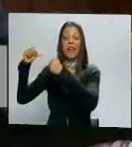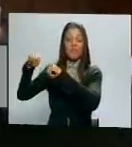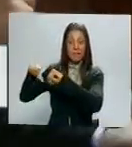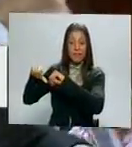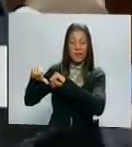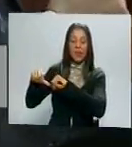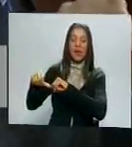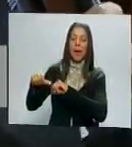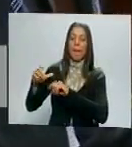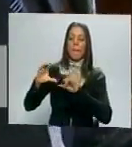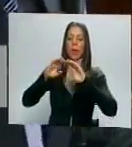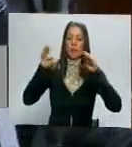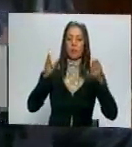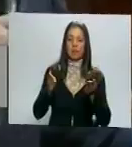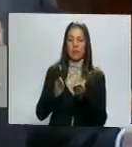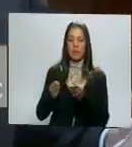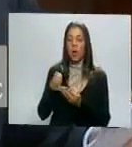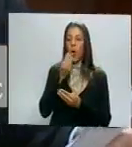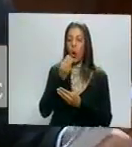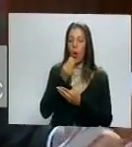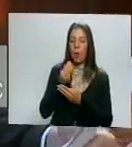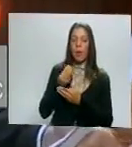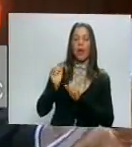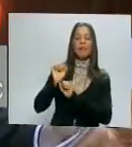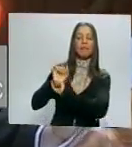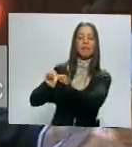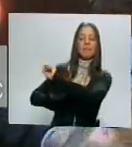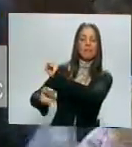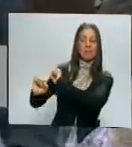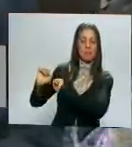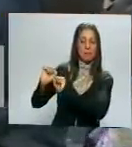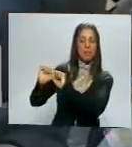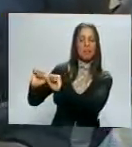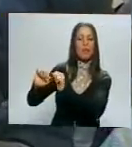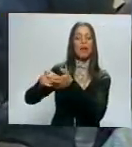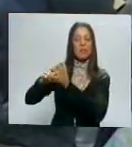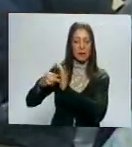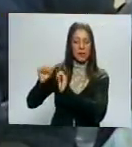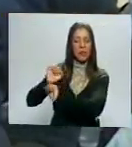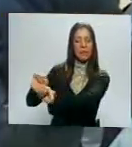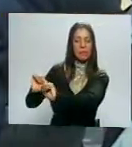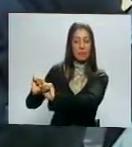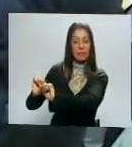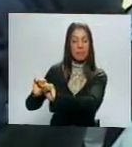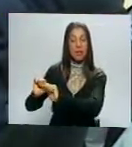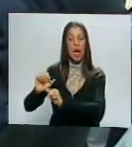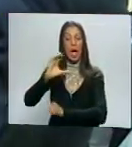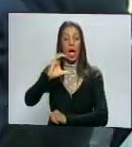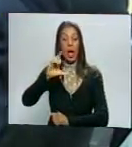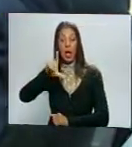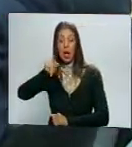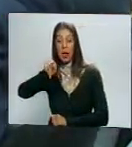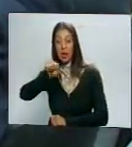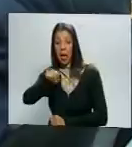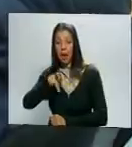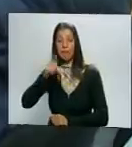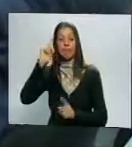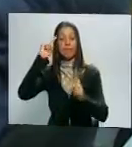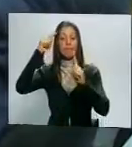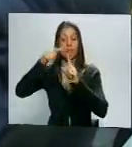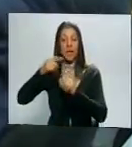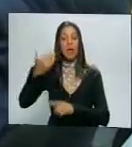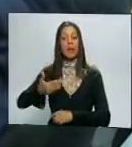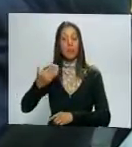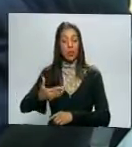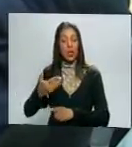con otras formas y con otras organizaciones del poder popular. Entonces los CLAS tienen un objetivo fundamental en la defensa